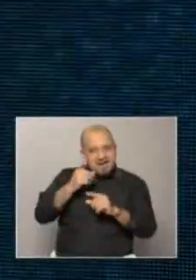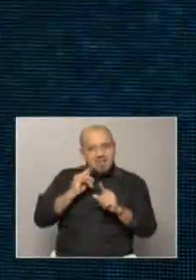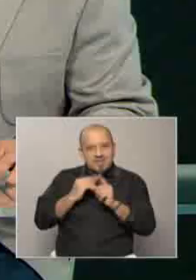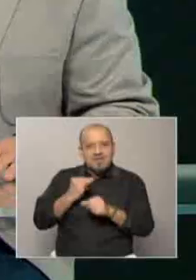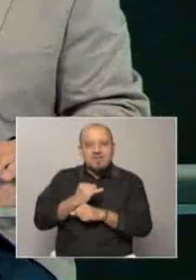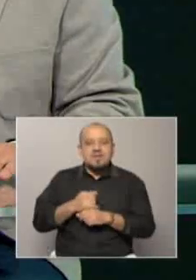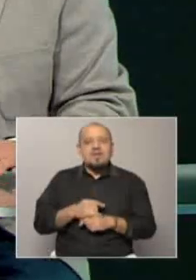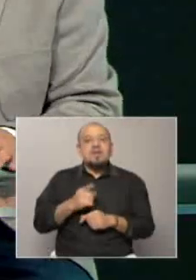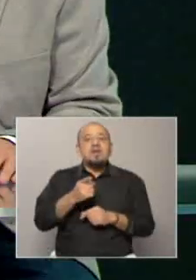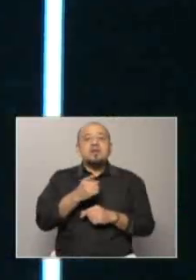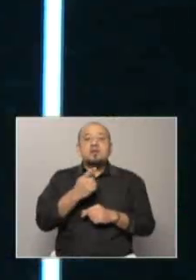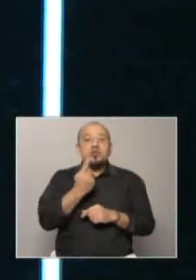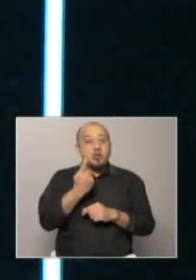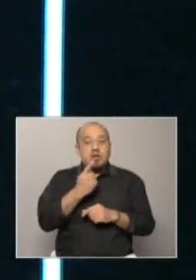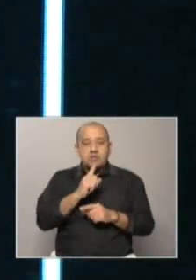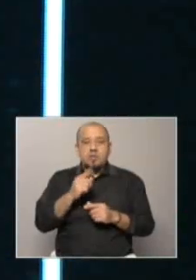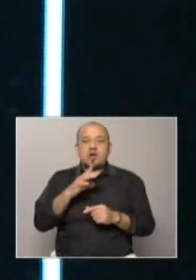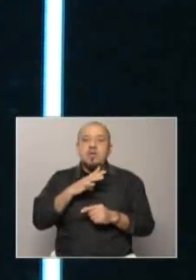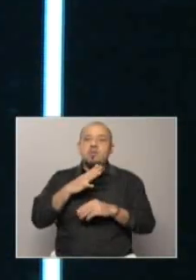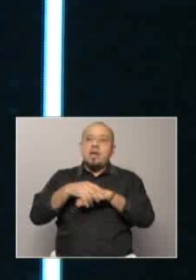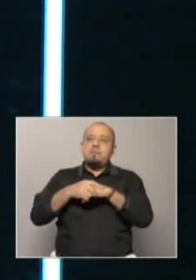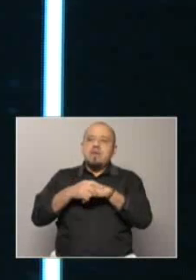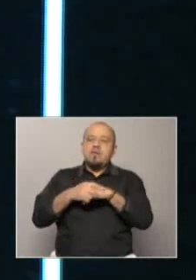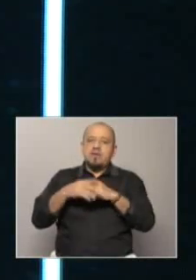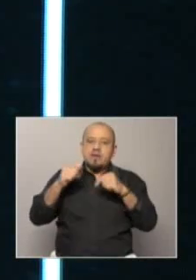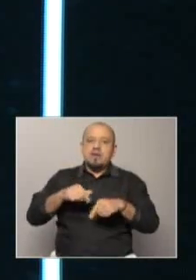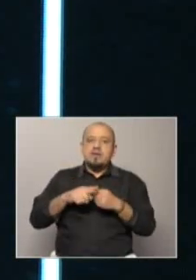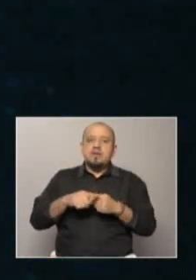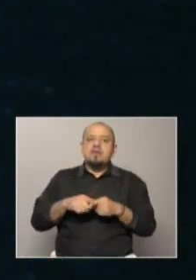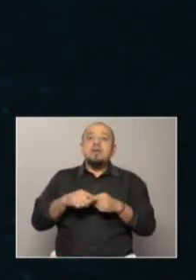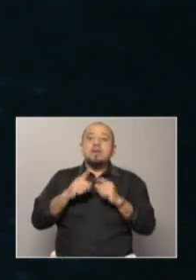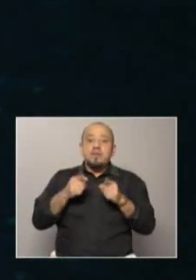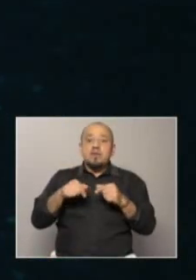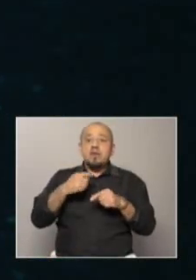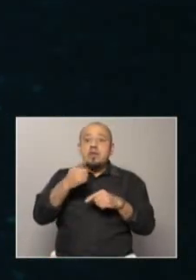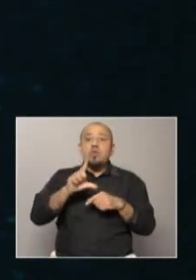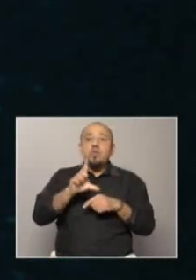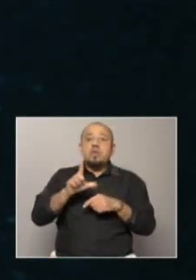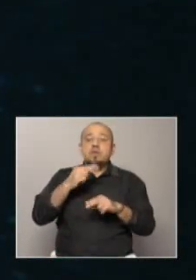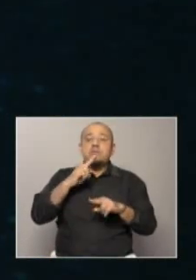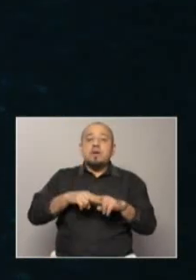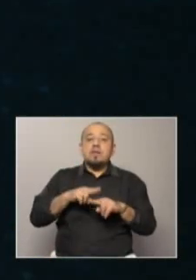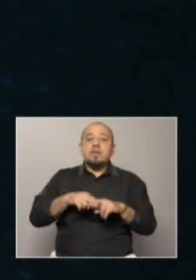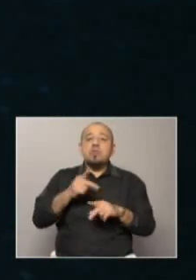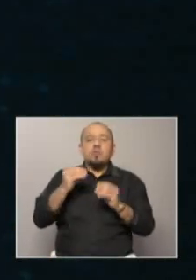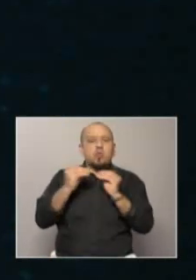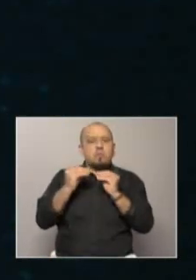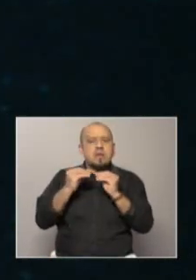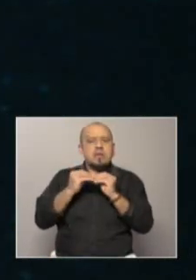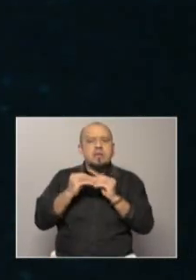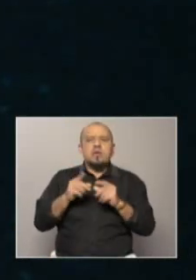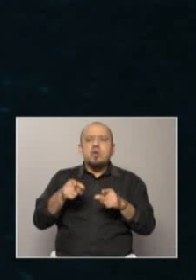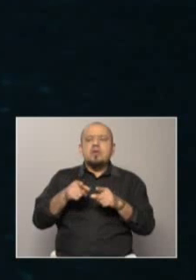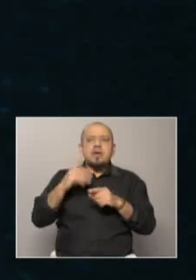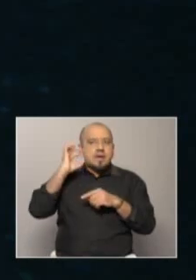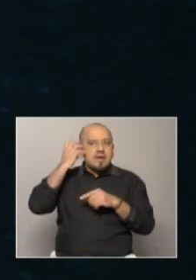Pero no está sola Noelia porque la acompaña un amigo de la casa que también lo van a poder ver este lunes y martes. Un gran compañero, un gran tipo de radio